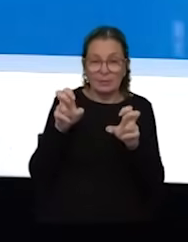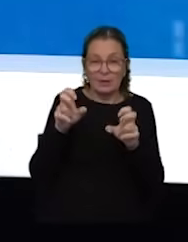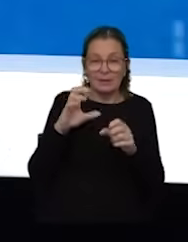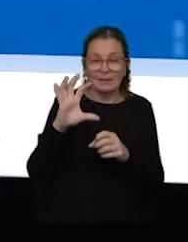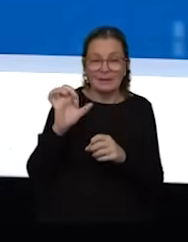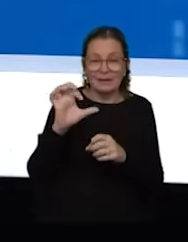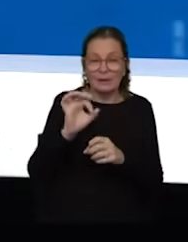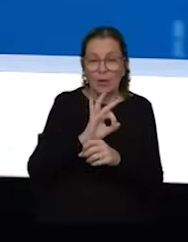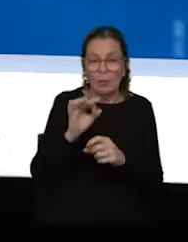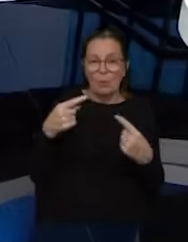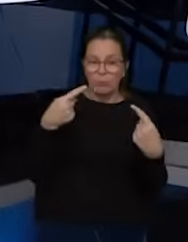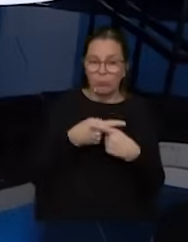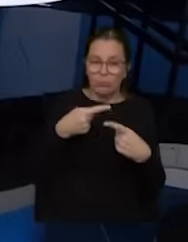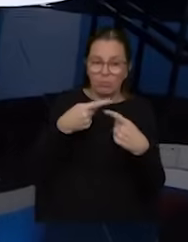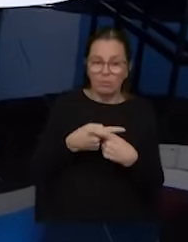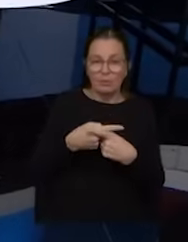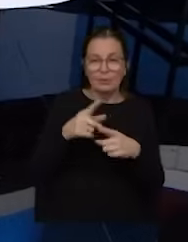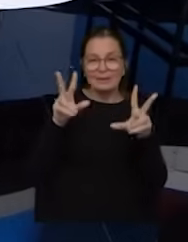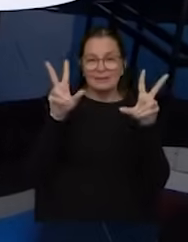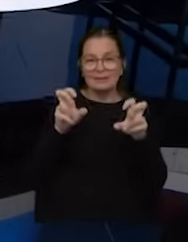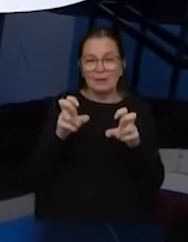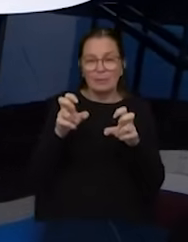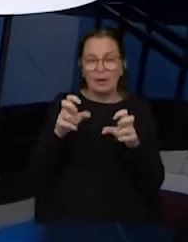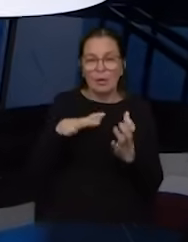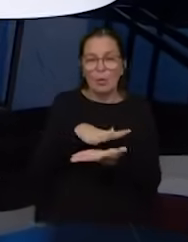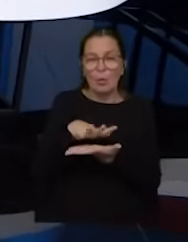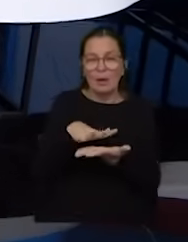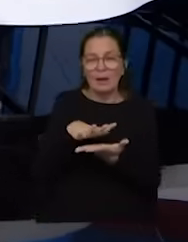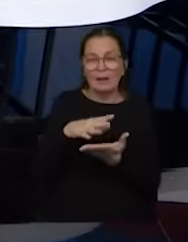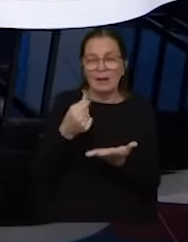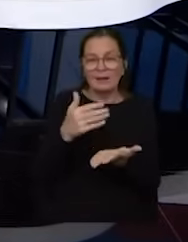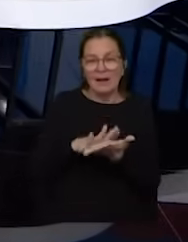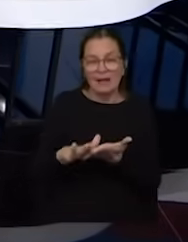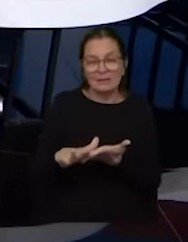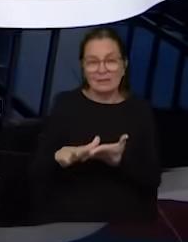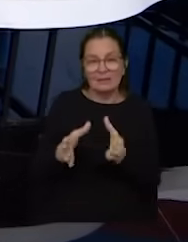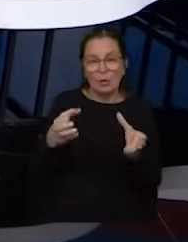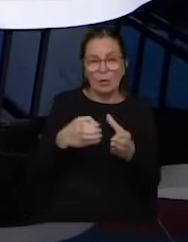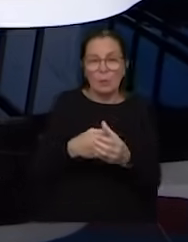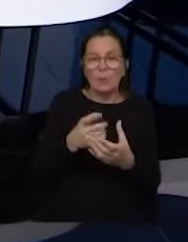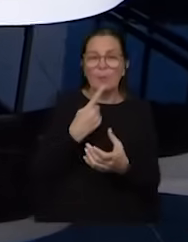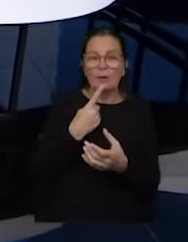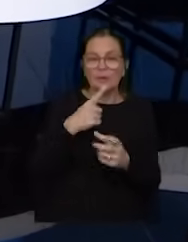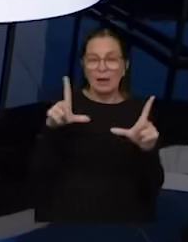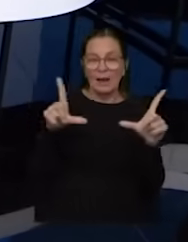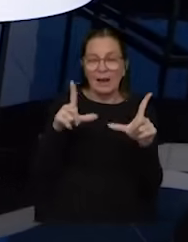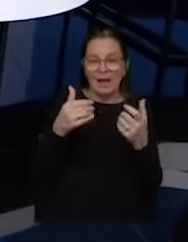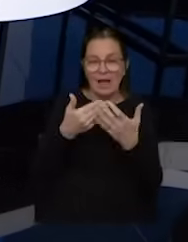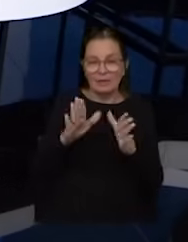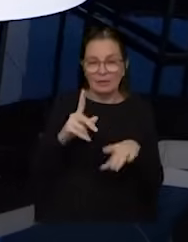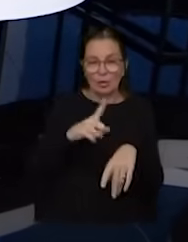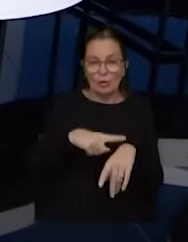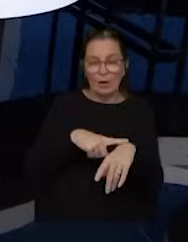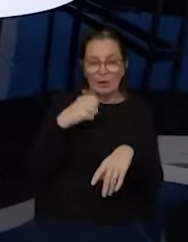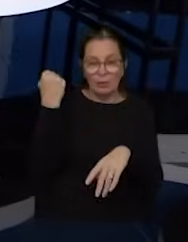senado hubo polémica por el tema del espacio que se le da gratuito a los partidos en los canales abiertos en horario